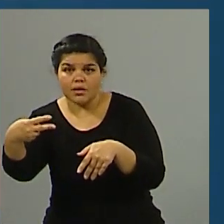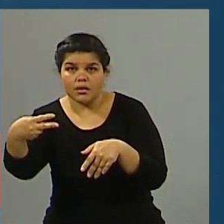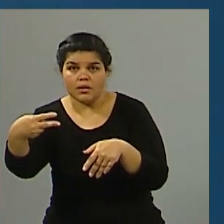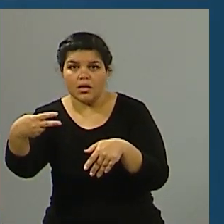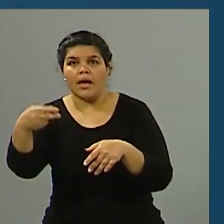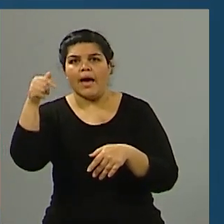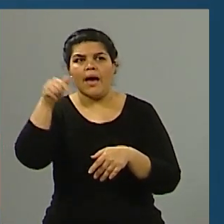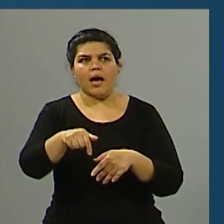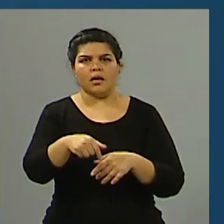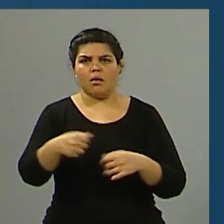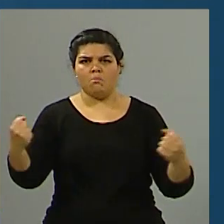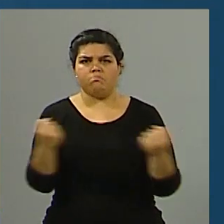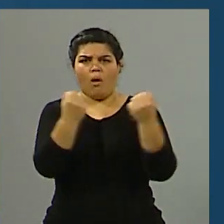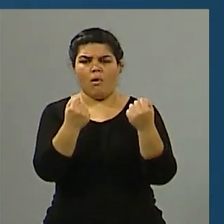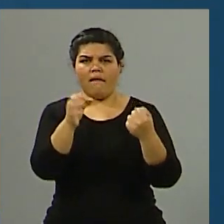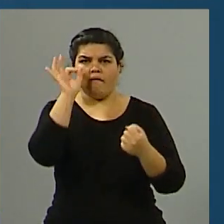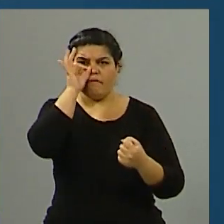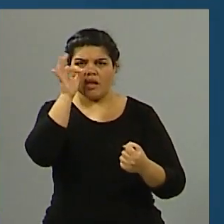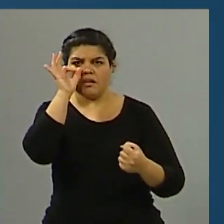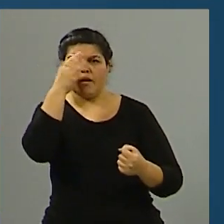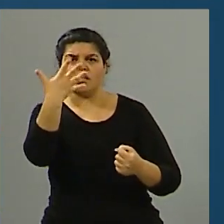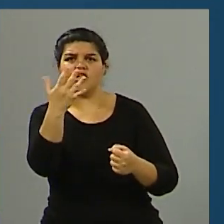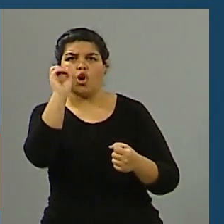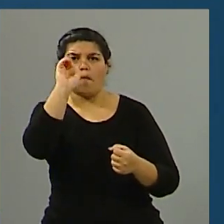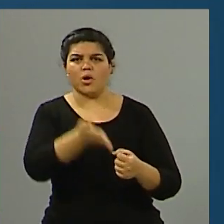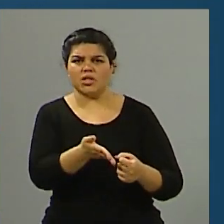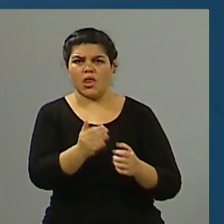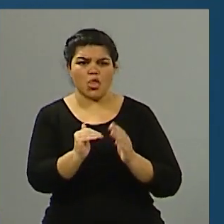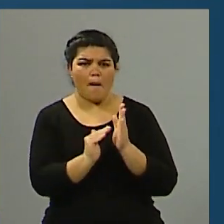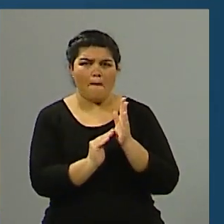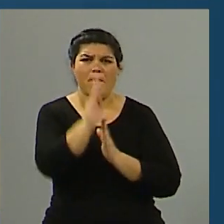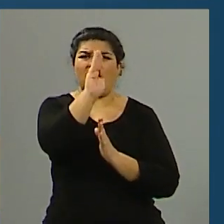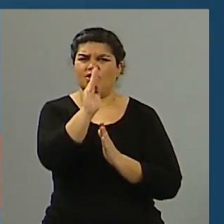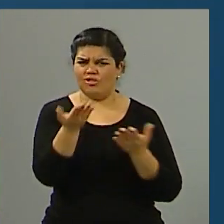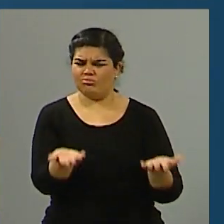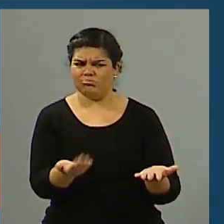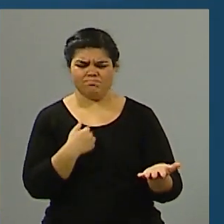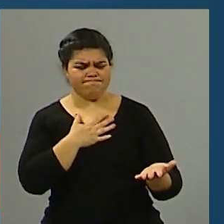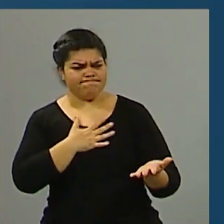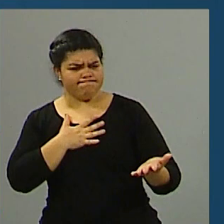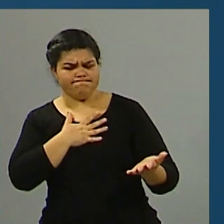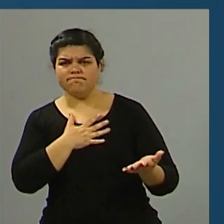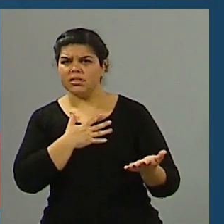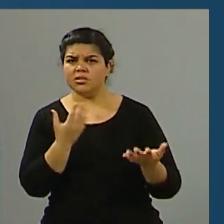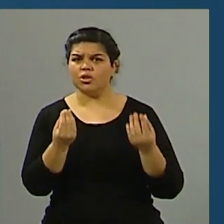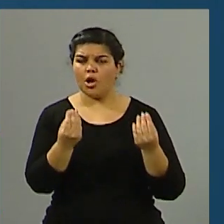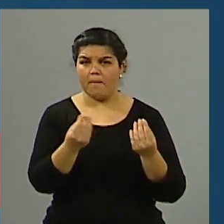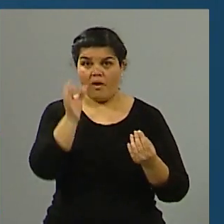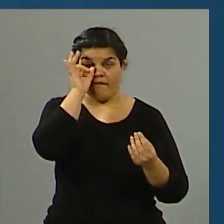precios que cambiaban entre un 20 y un 25%. Sí. Entonces, Claudia, lo que hay que hacer es sumar